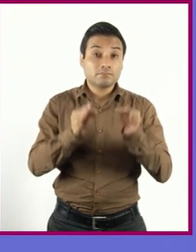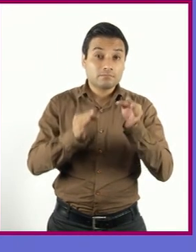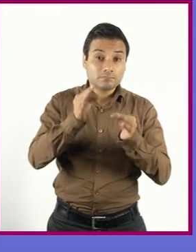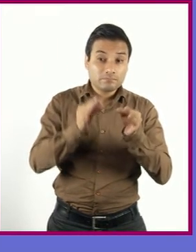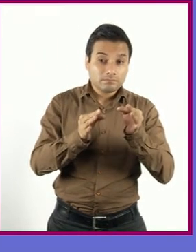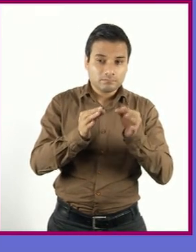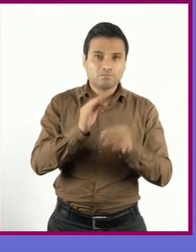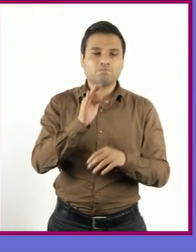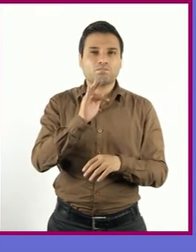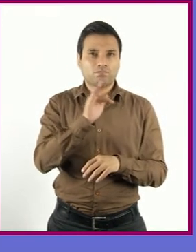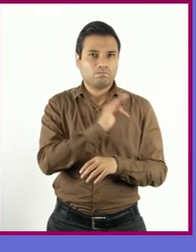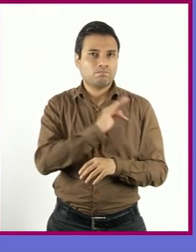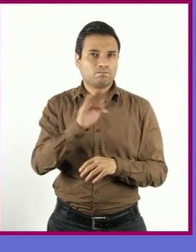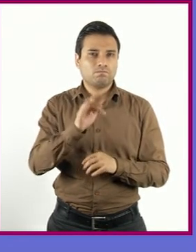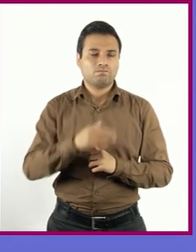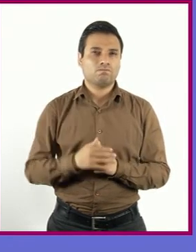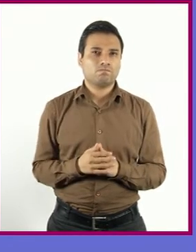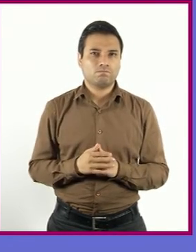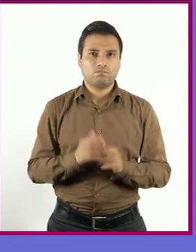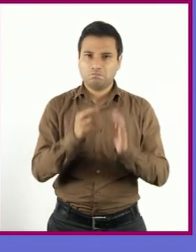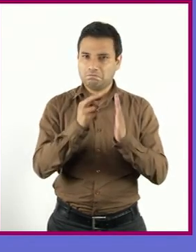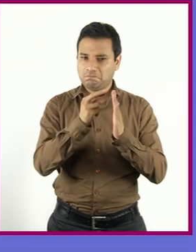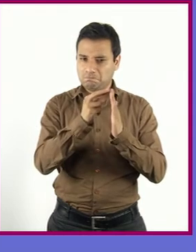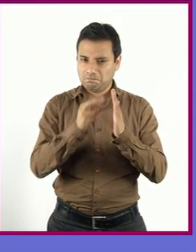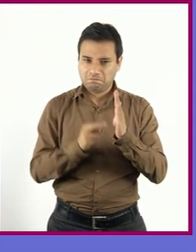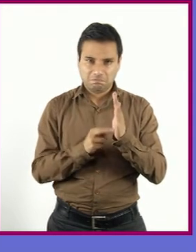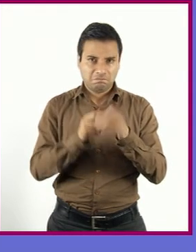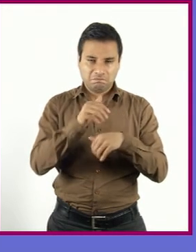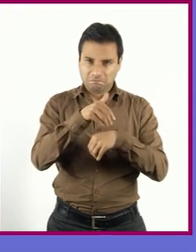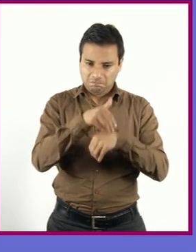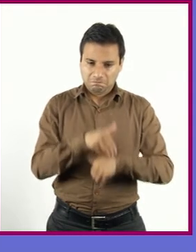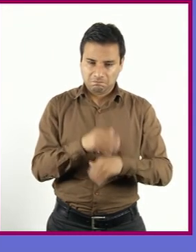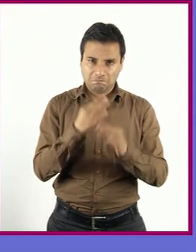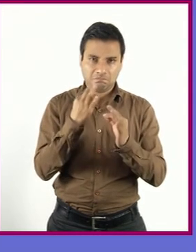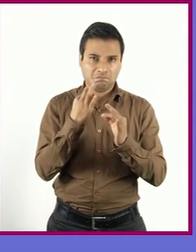clara todas las reglas contenidas.